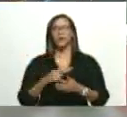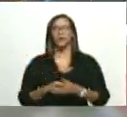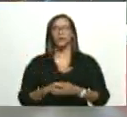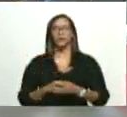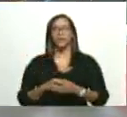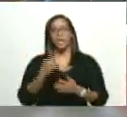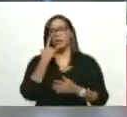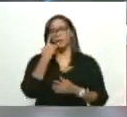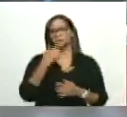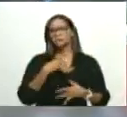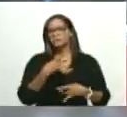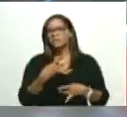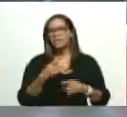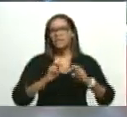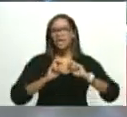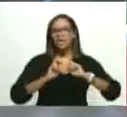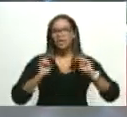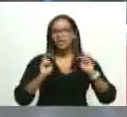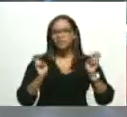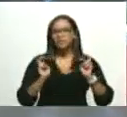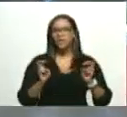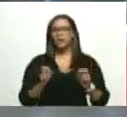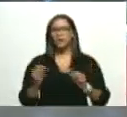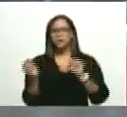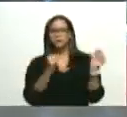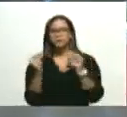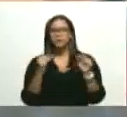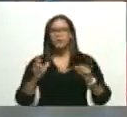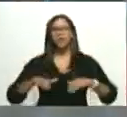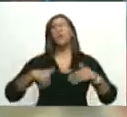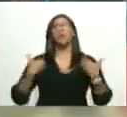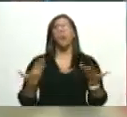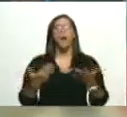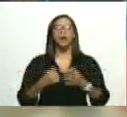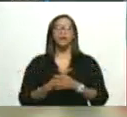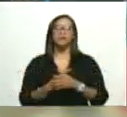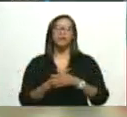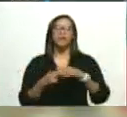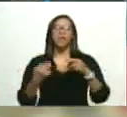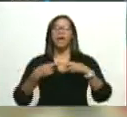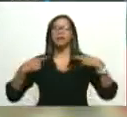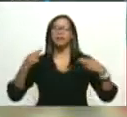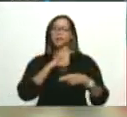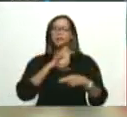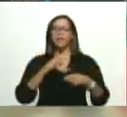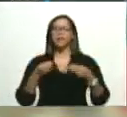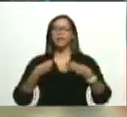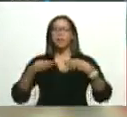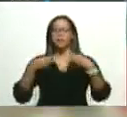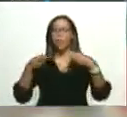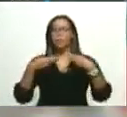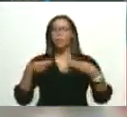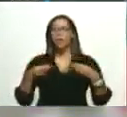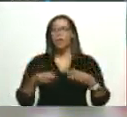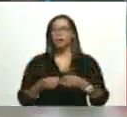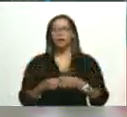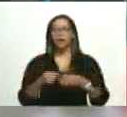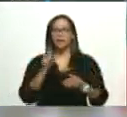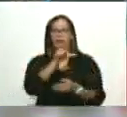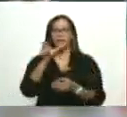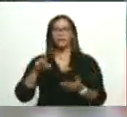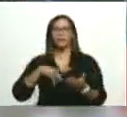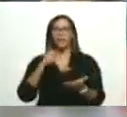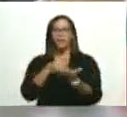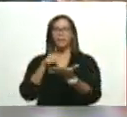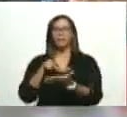llamar la atención este tipo de debates, ¿cuáles son las plataformas en las cuales va a ser transmitido, donde la gente puede participar?